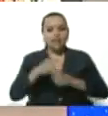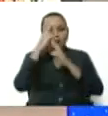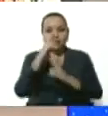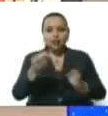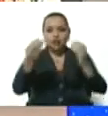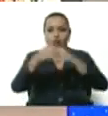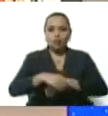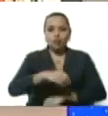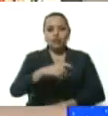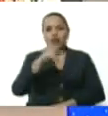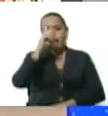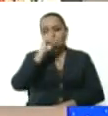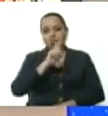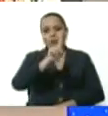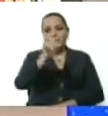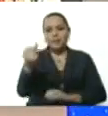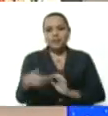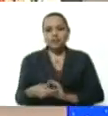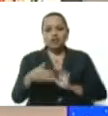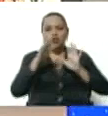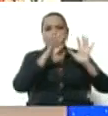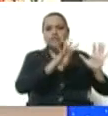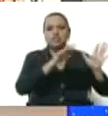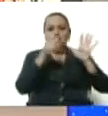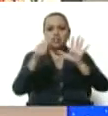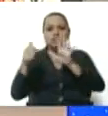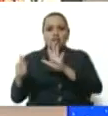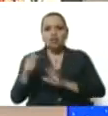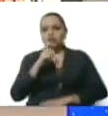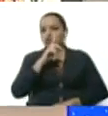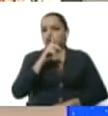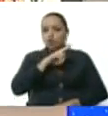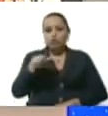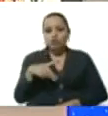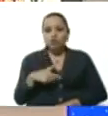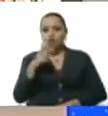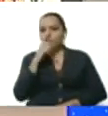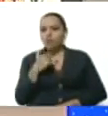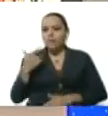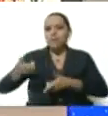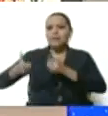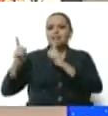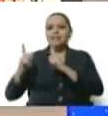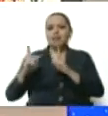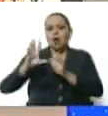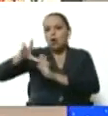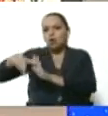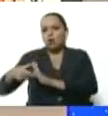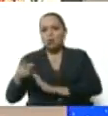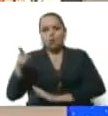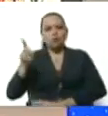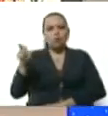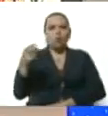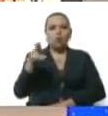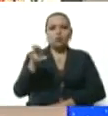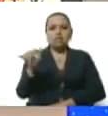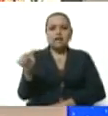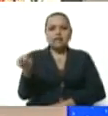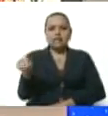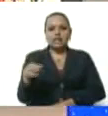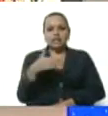de 1966. Nosotros no vamos a caer en ningún tipo de extorsión por parte de Guyana, que